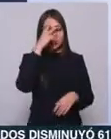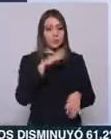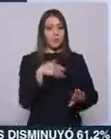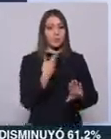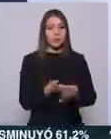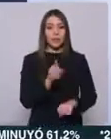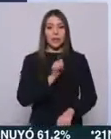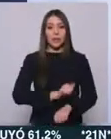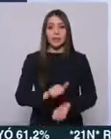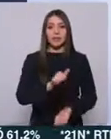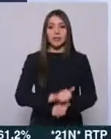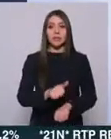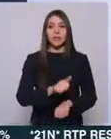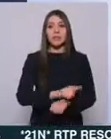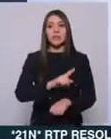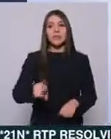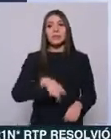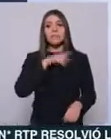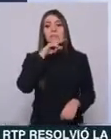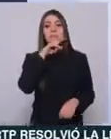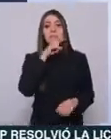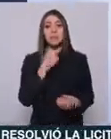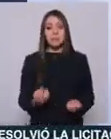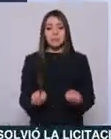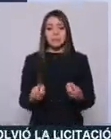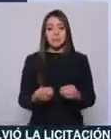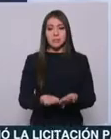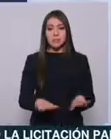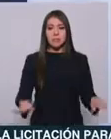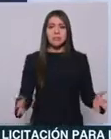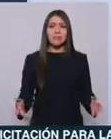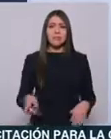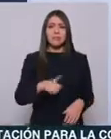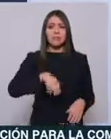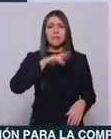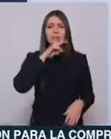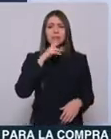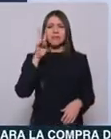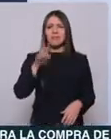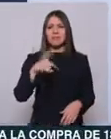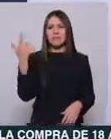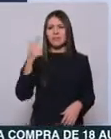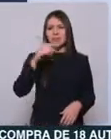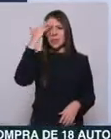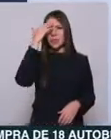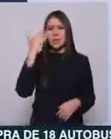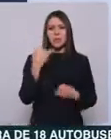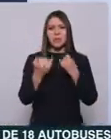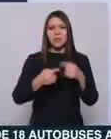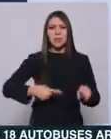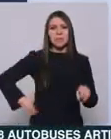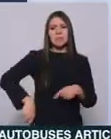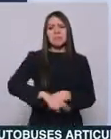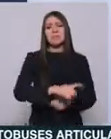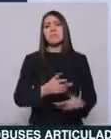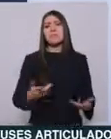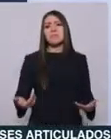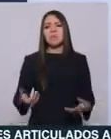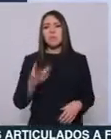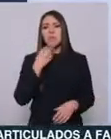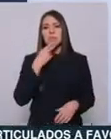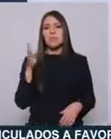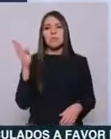mexicano Eric Gutiérrez fue operado con éxito luego de sufrir una fractura del segundo metacarpo de la mano derecha durante un entrenamiento con la selección mexicana.